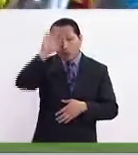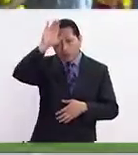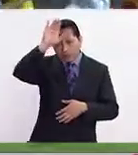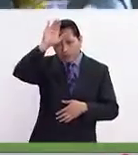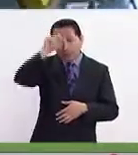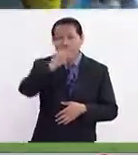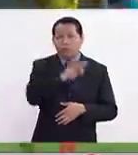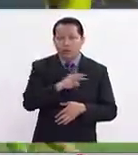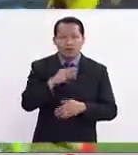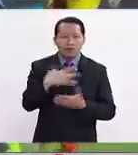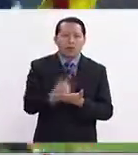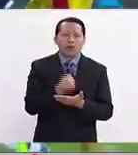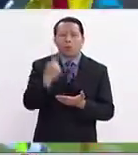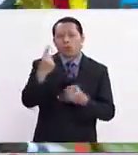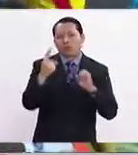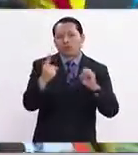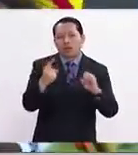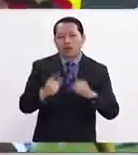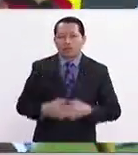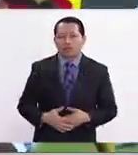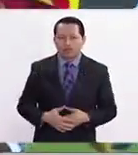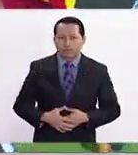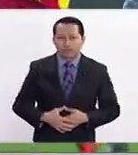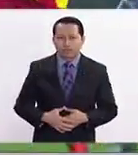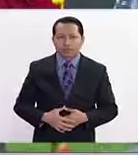Monterrey se lleva el triunfo